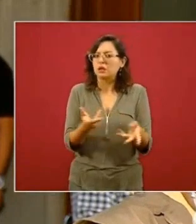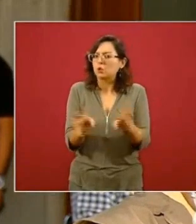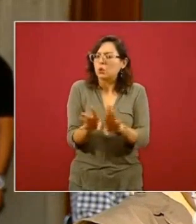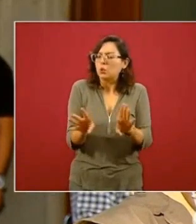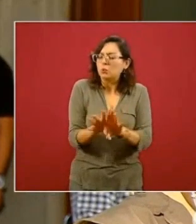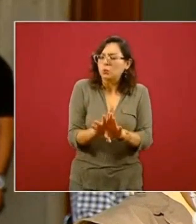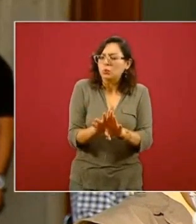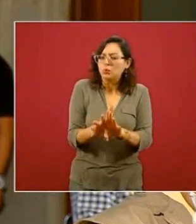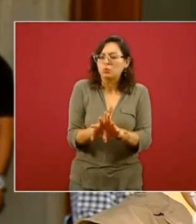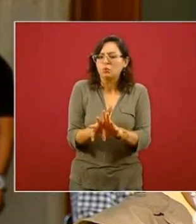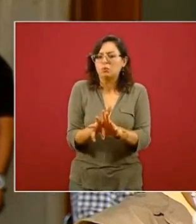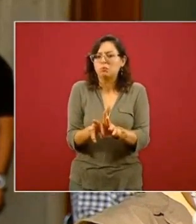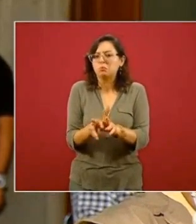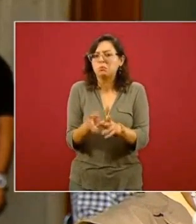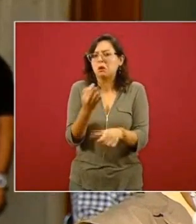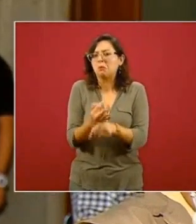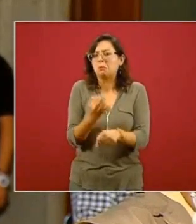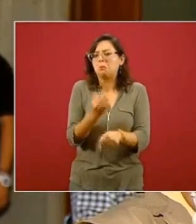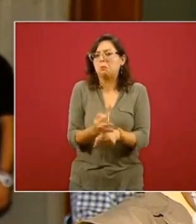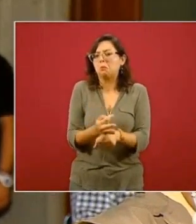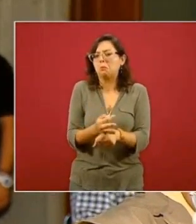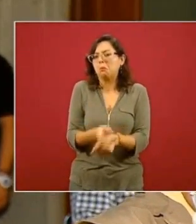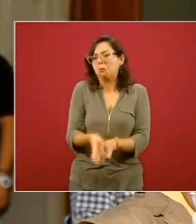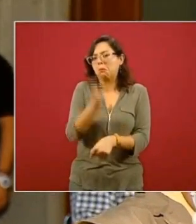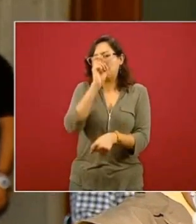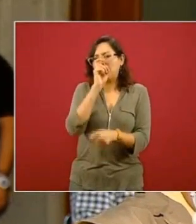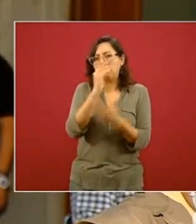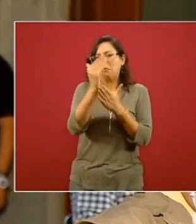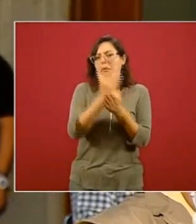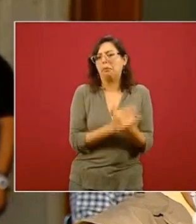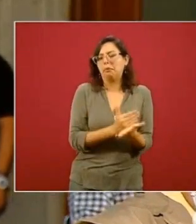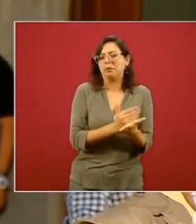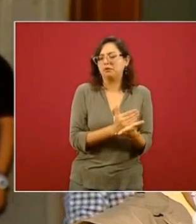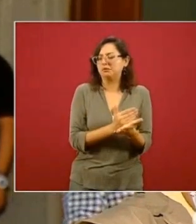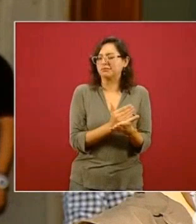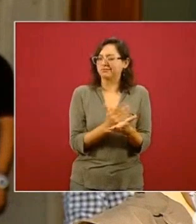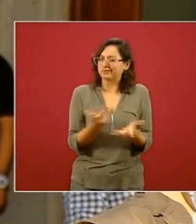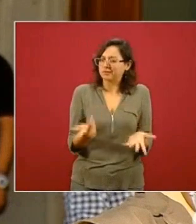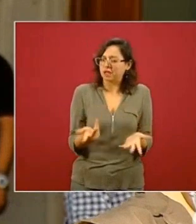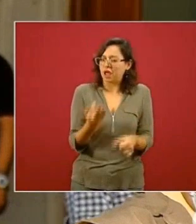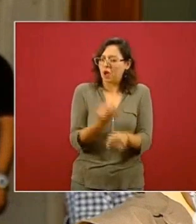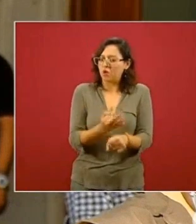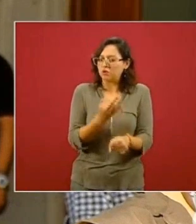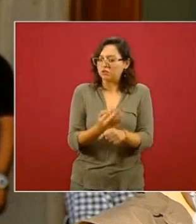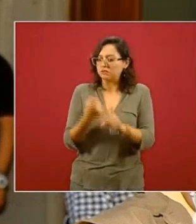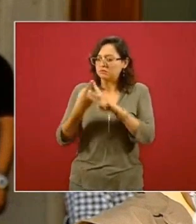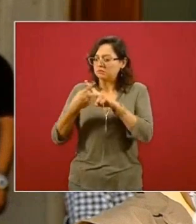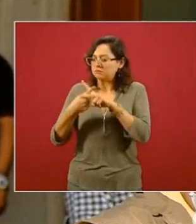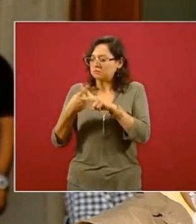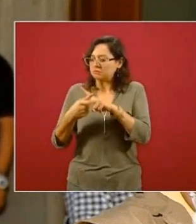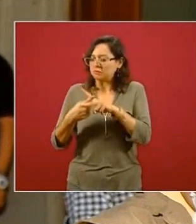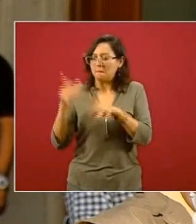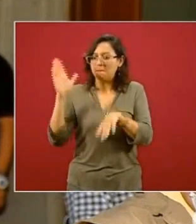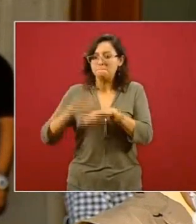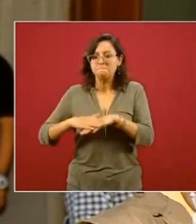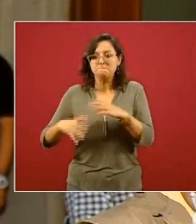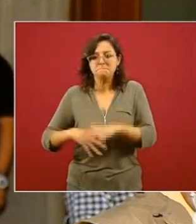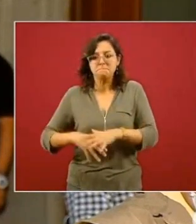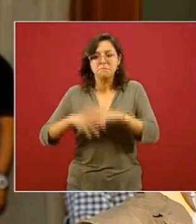generando que se relajen medidas en un momento en el que las estadísticas reales son mucho más